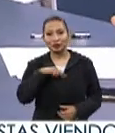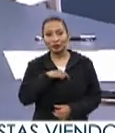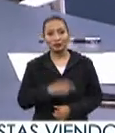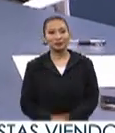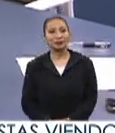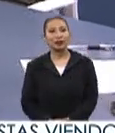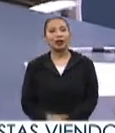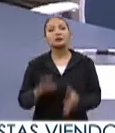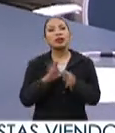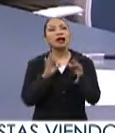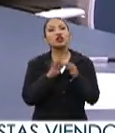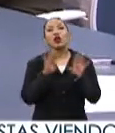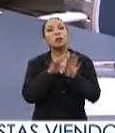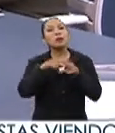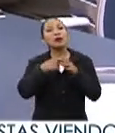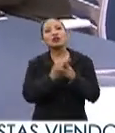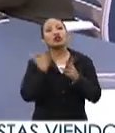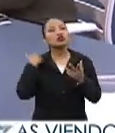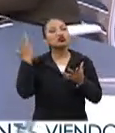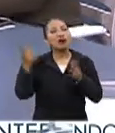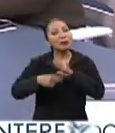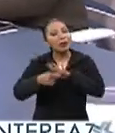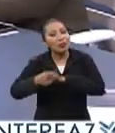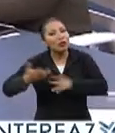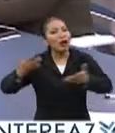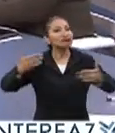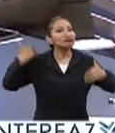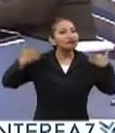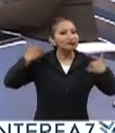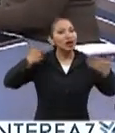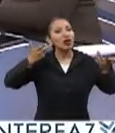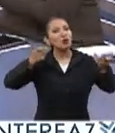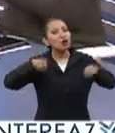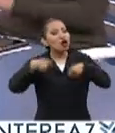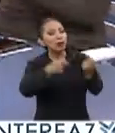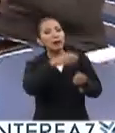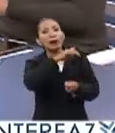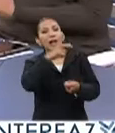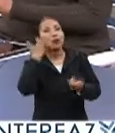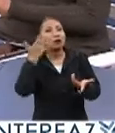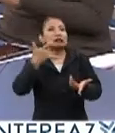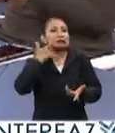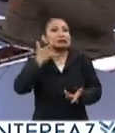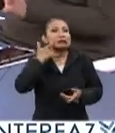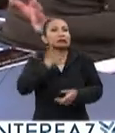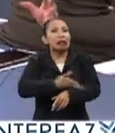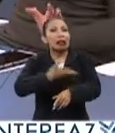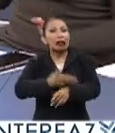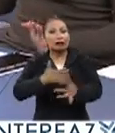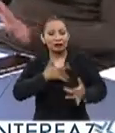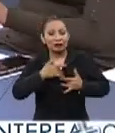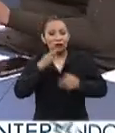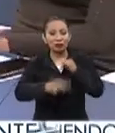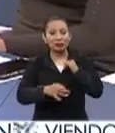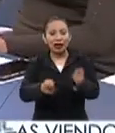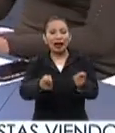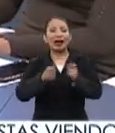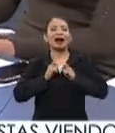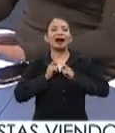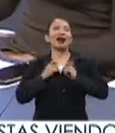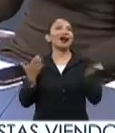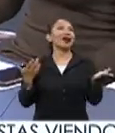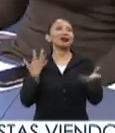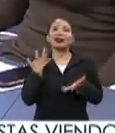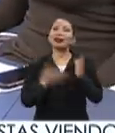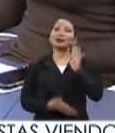verdad. Cuéntanos cómo inició esta aventura, cómo lograste obtener esta beca, cuánto trabajo te costó y qué sentiste al final que dijiste,